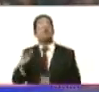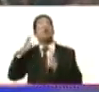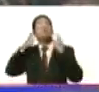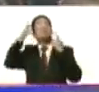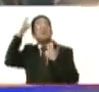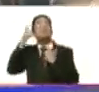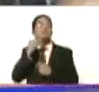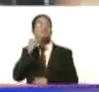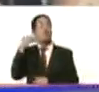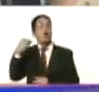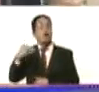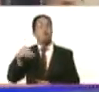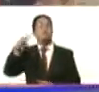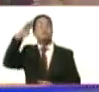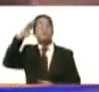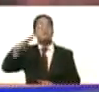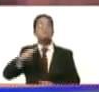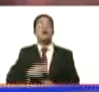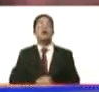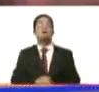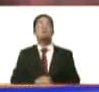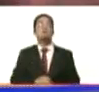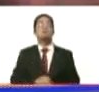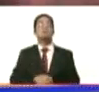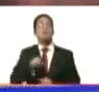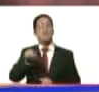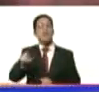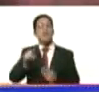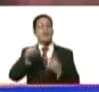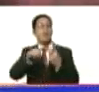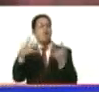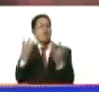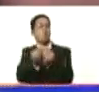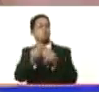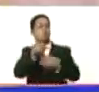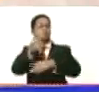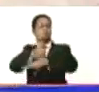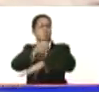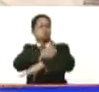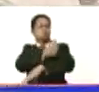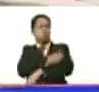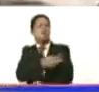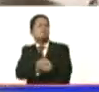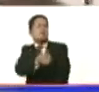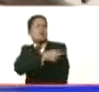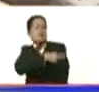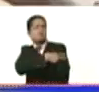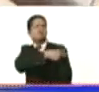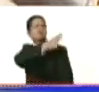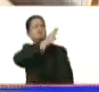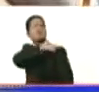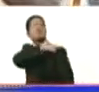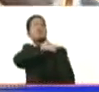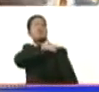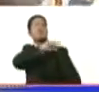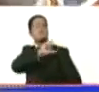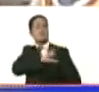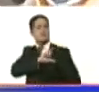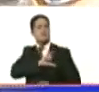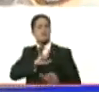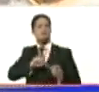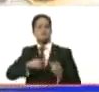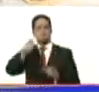militar, con mayores, tenientes, capitanes, subtenientes, sargentos, soldados y pueblo